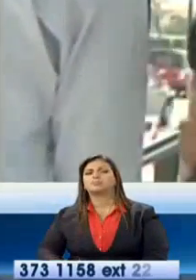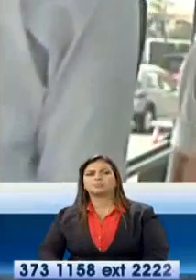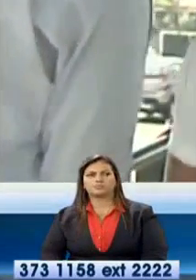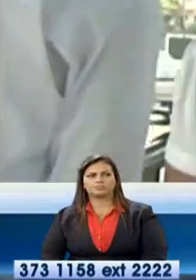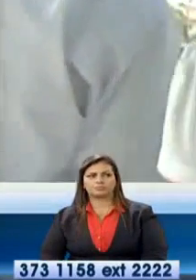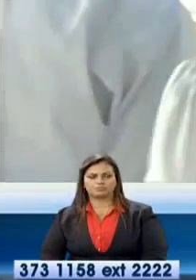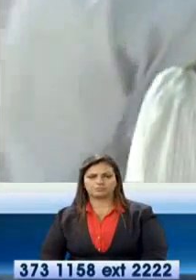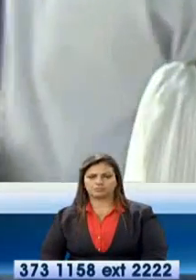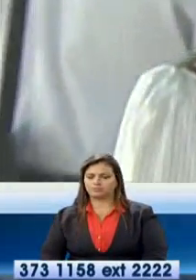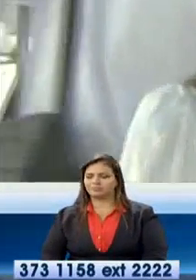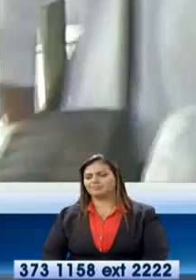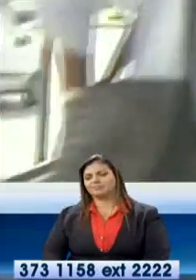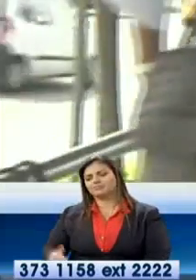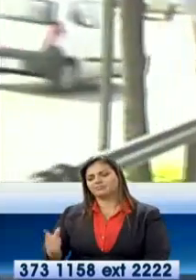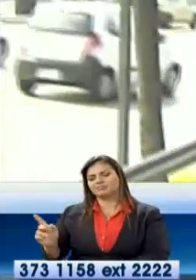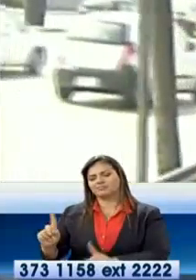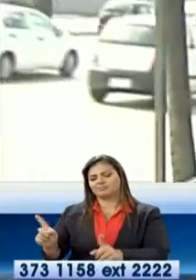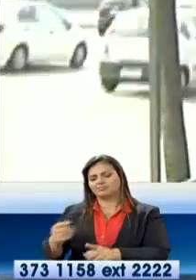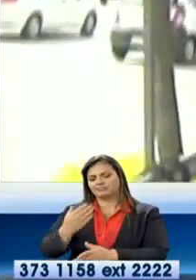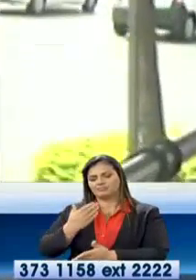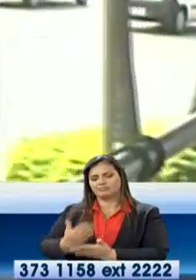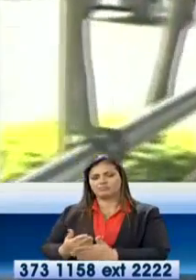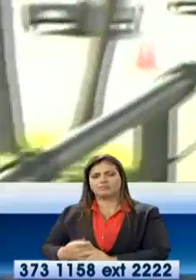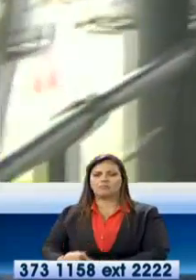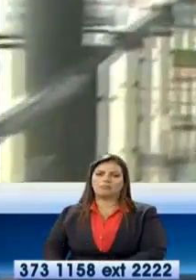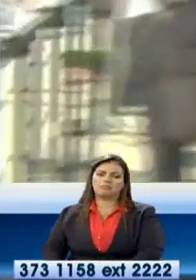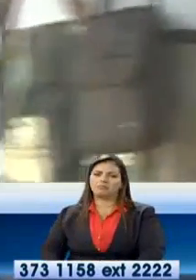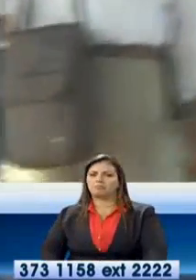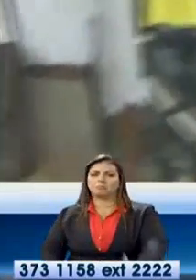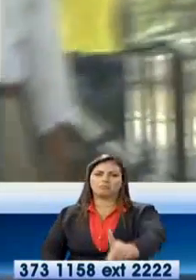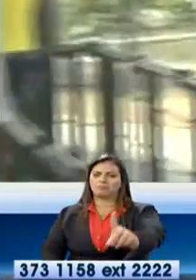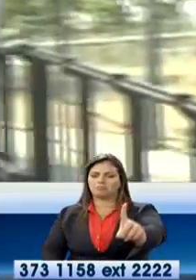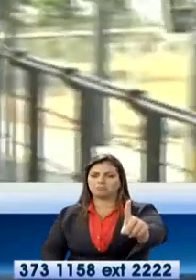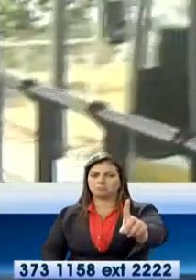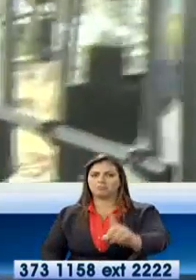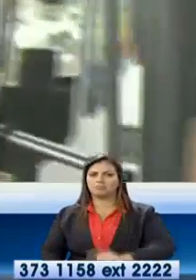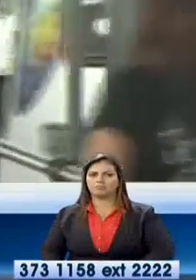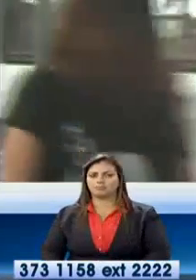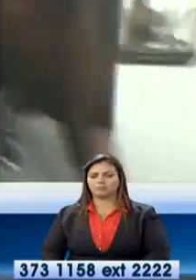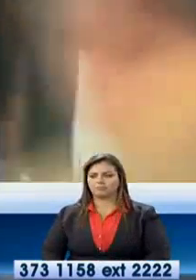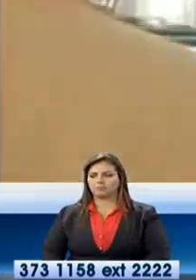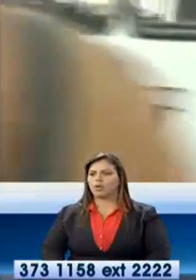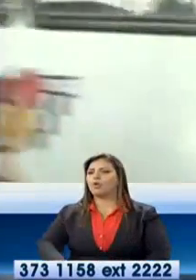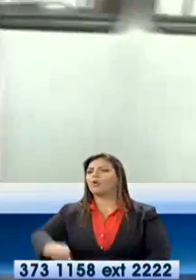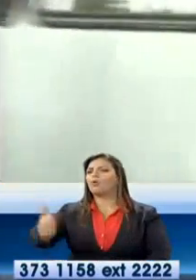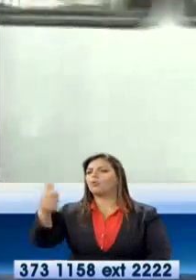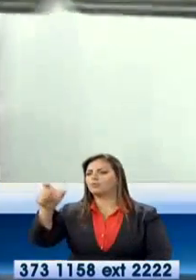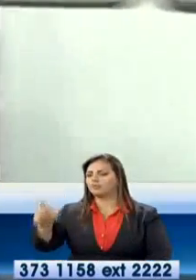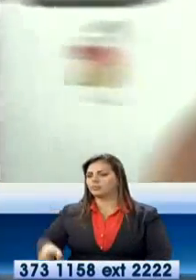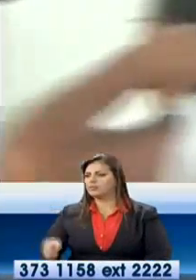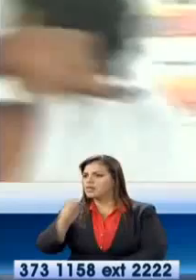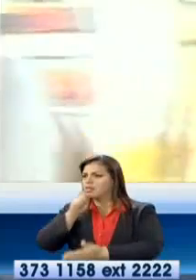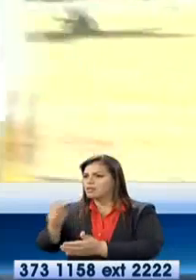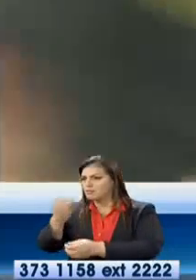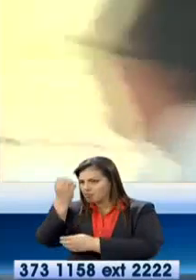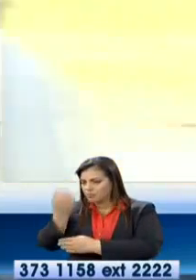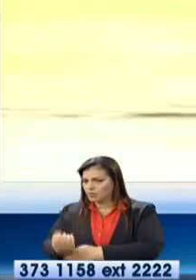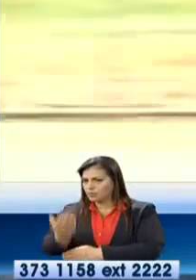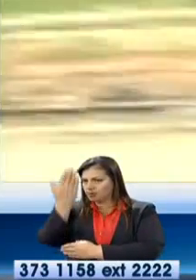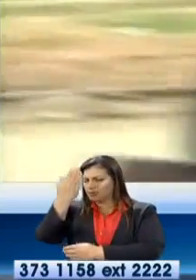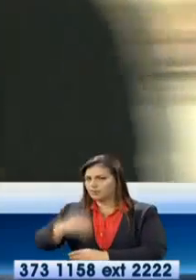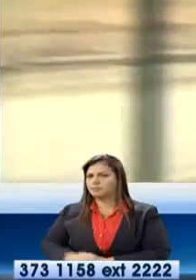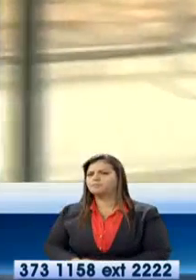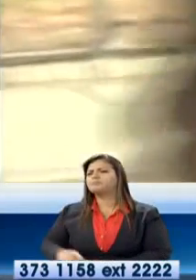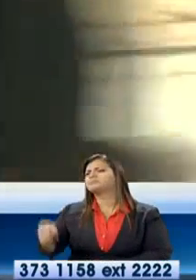decir. Prefiriendo dar su opinión, dice el caballero. Voy a conversar con él. Buenos días. ¿Quién piensa usted respecto a estos jóvenes que